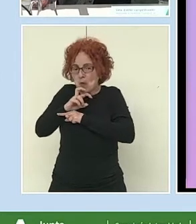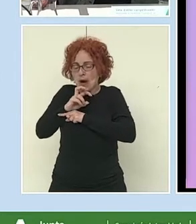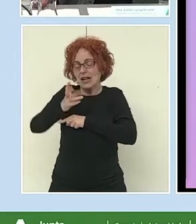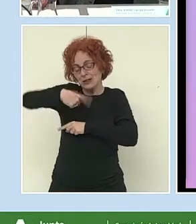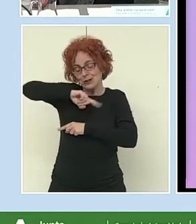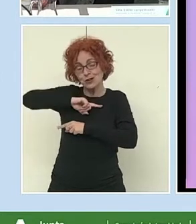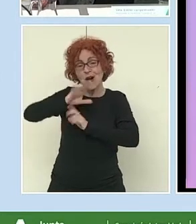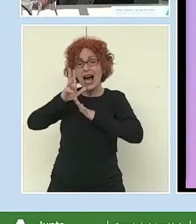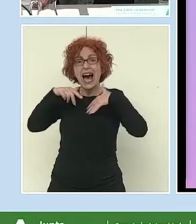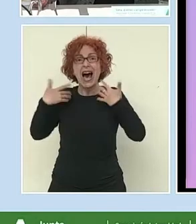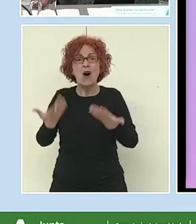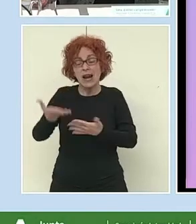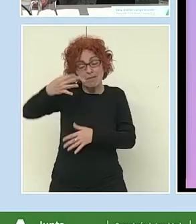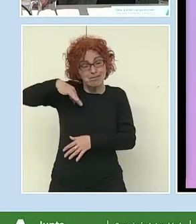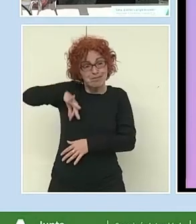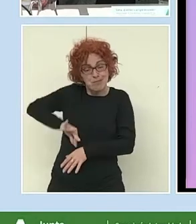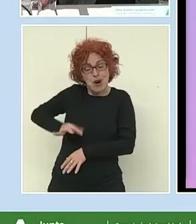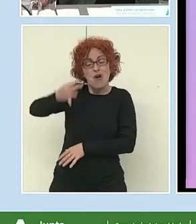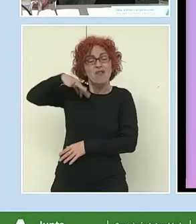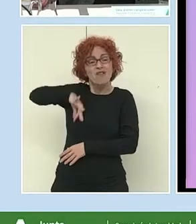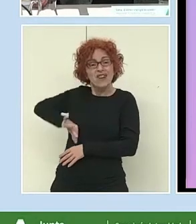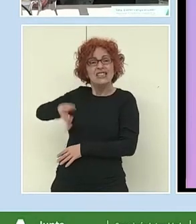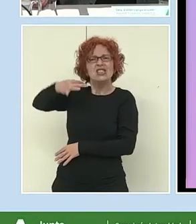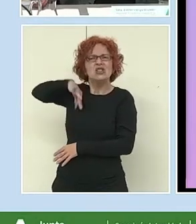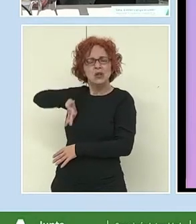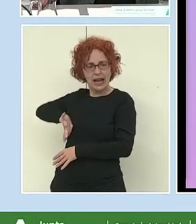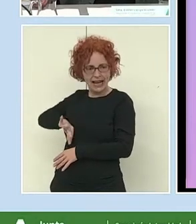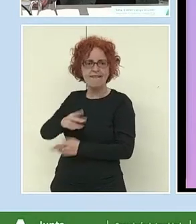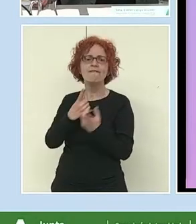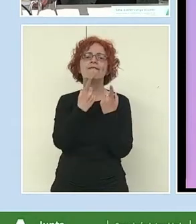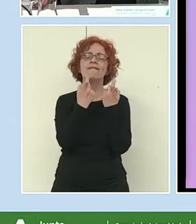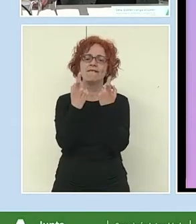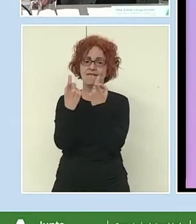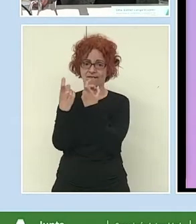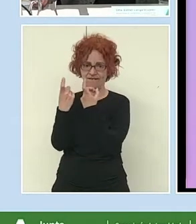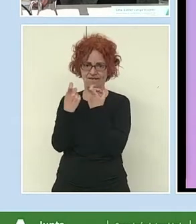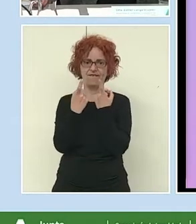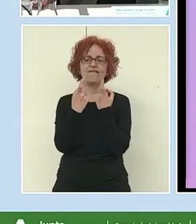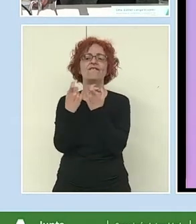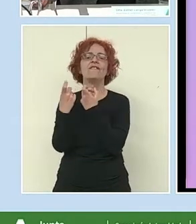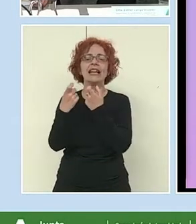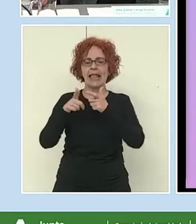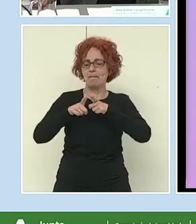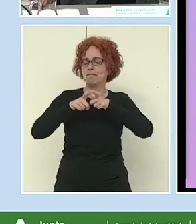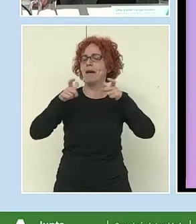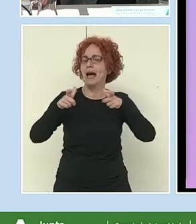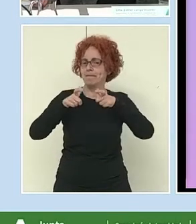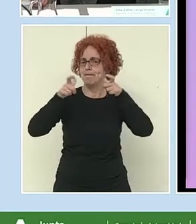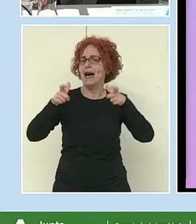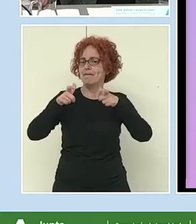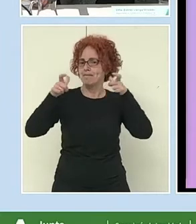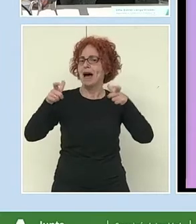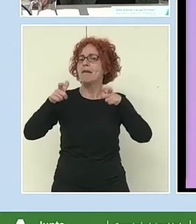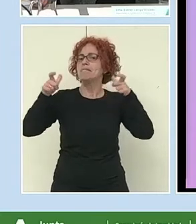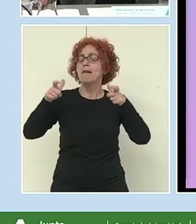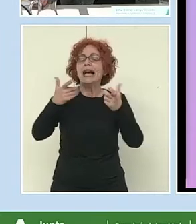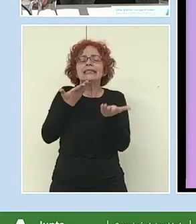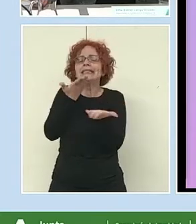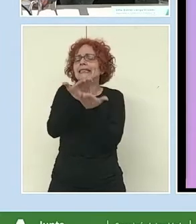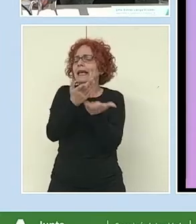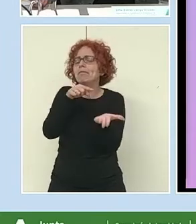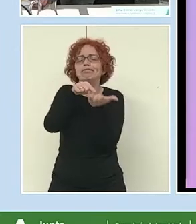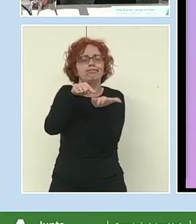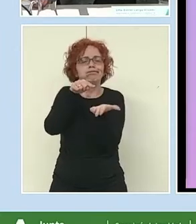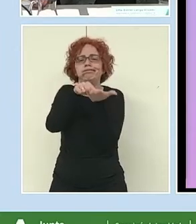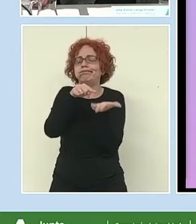Profesionales actualmente demandado y, como ya he dicho, considerados como